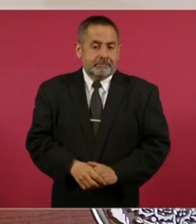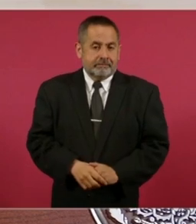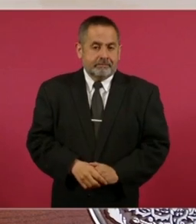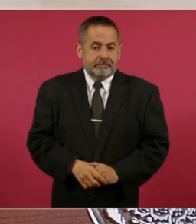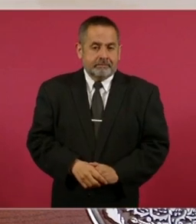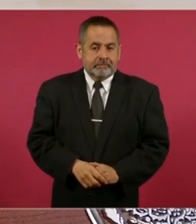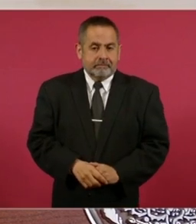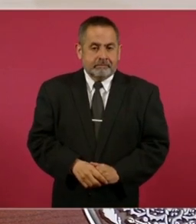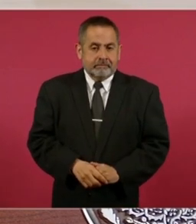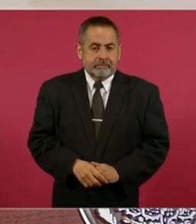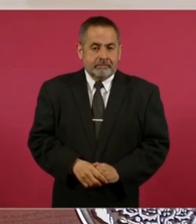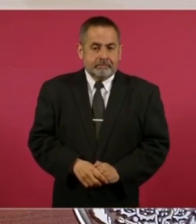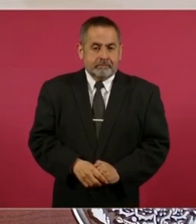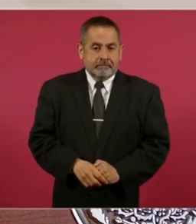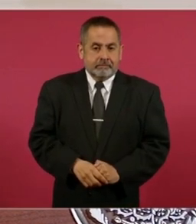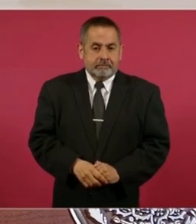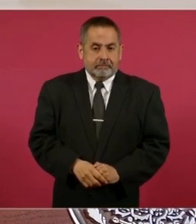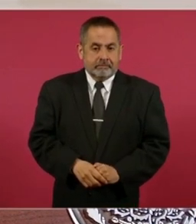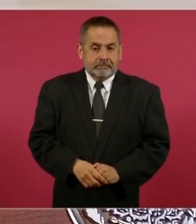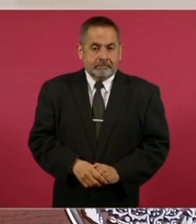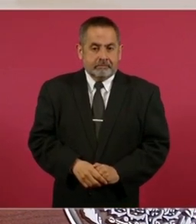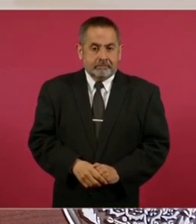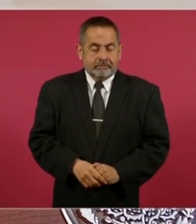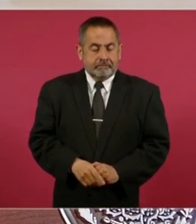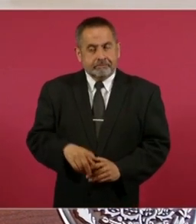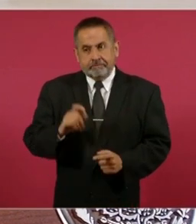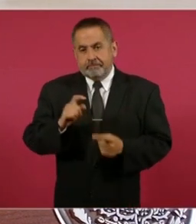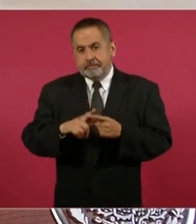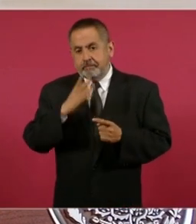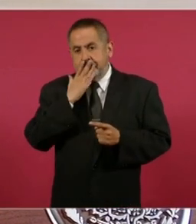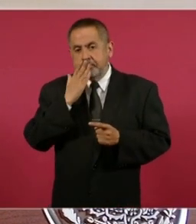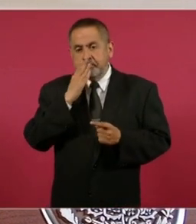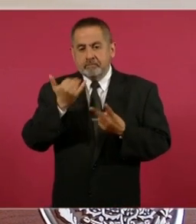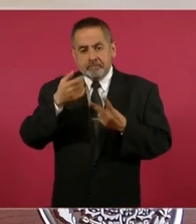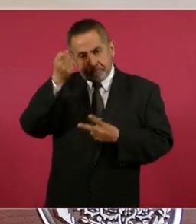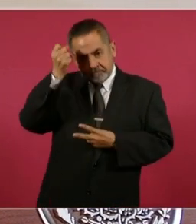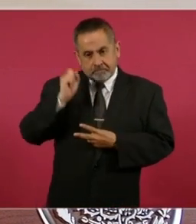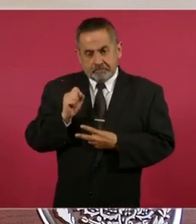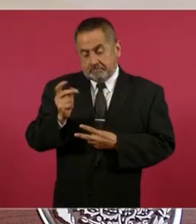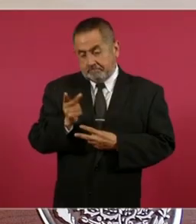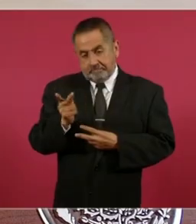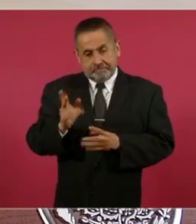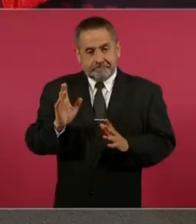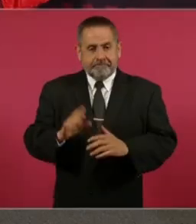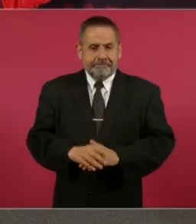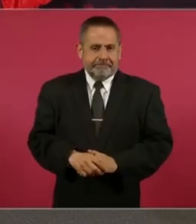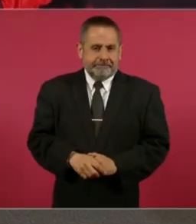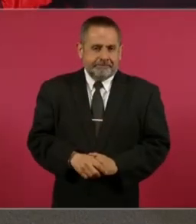Pacífico m pues es Sonora y Sinaloa así